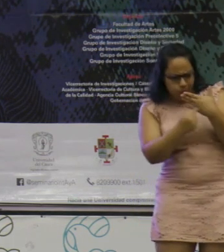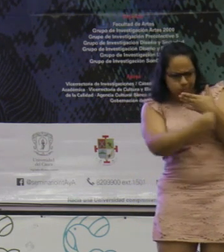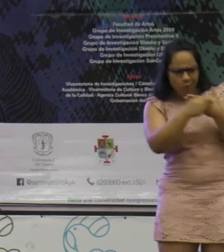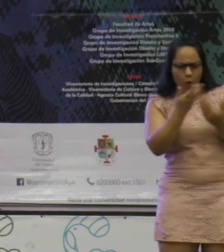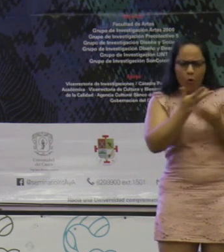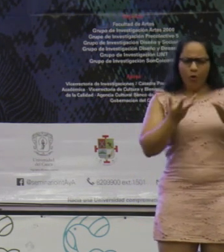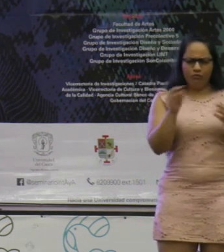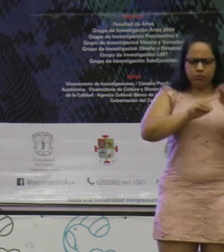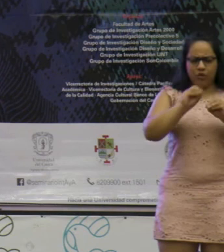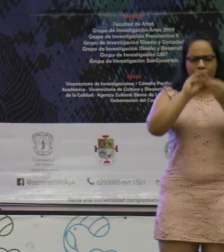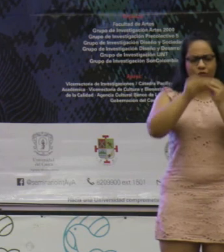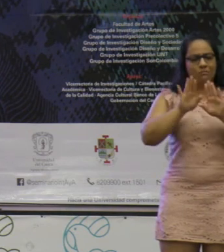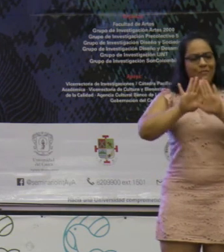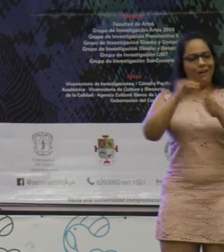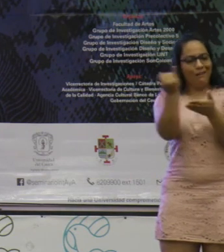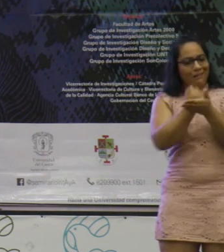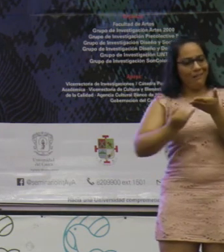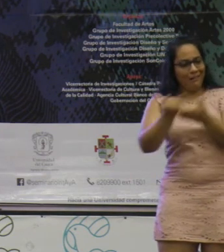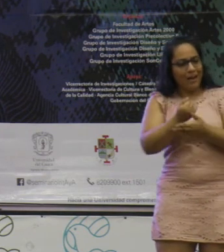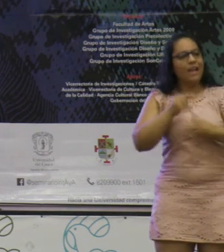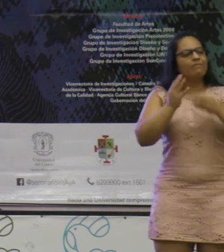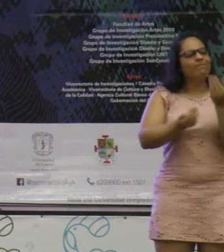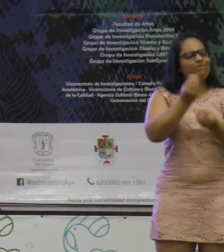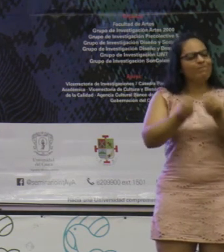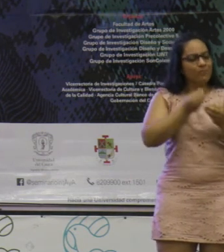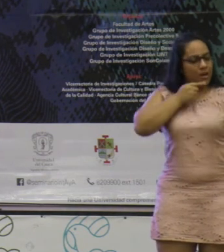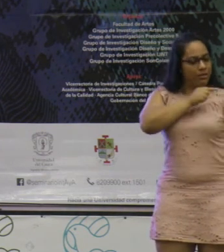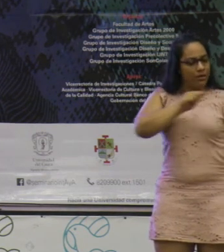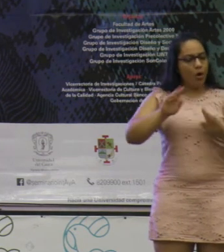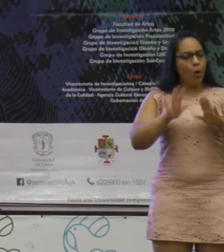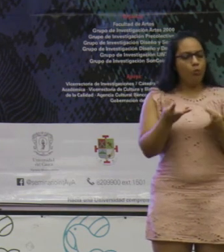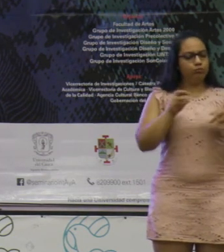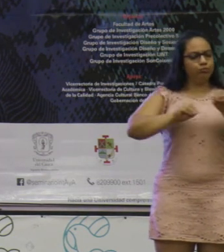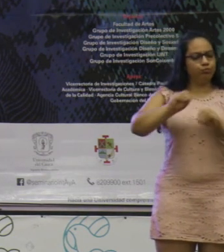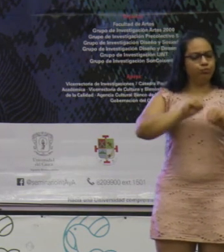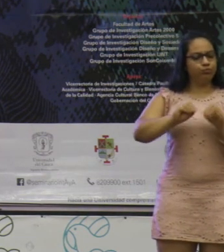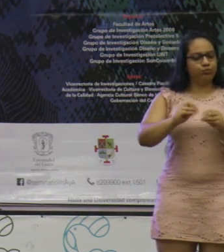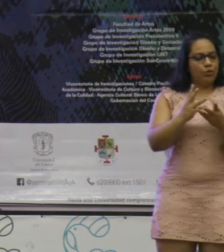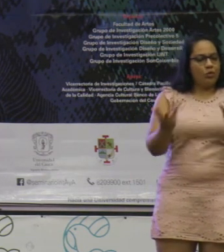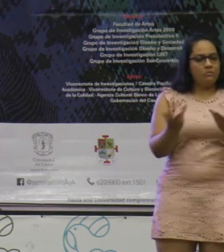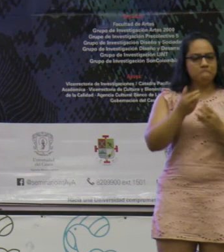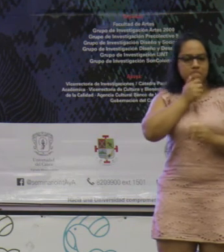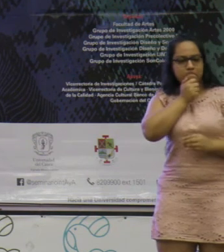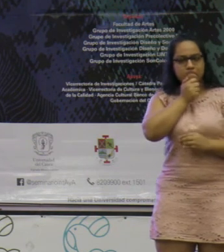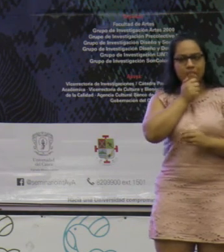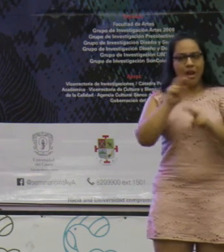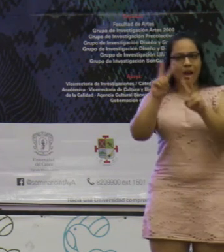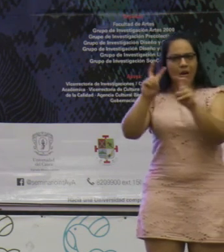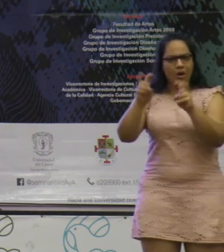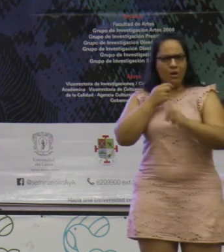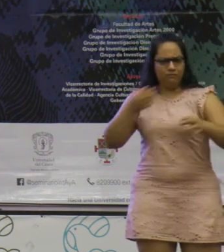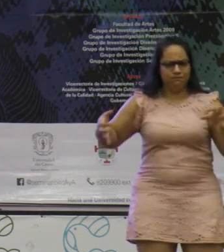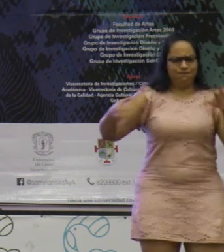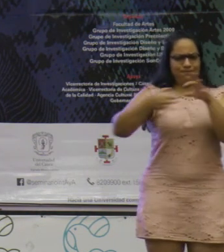que se constituían imágenes y que permitían estos diálogos o la configuración de ciertos encuentros alrededor de lo que se hablaban de las